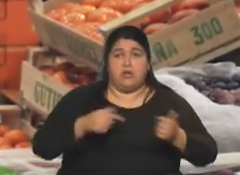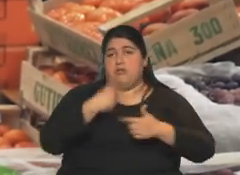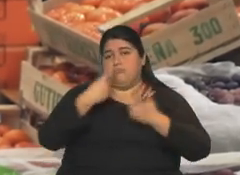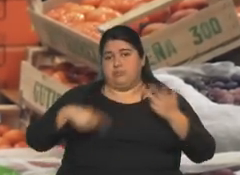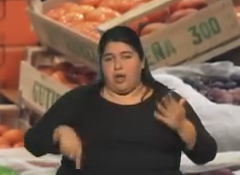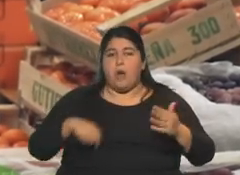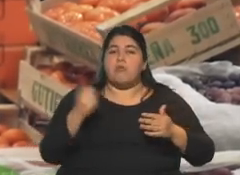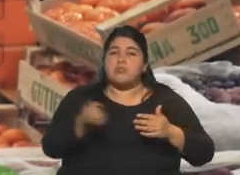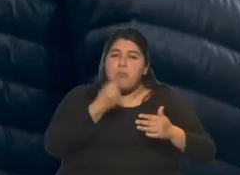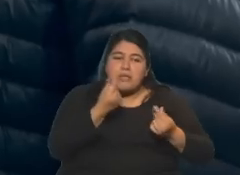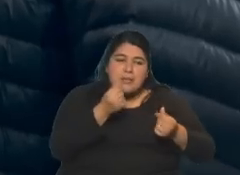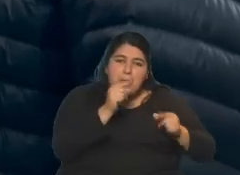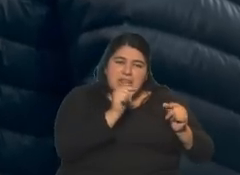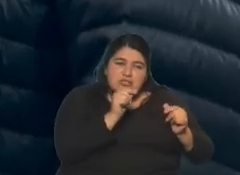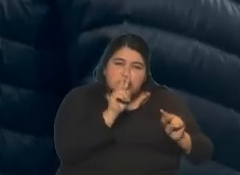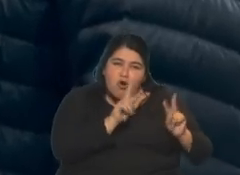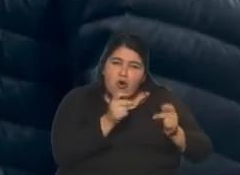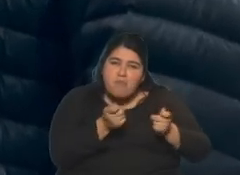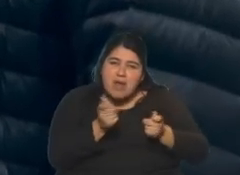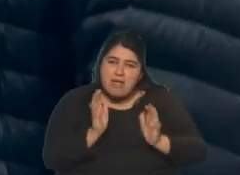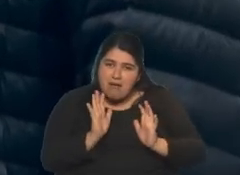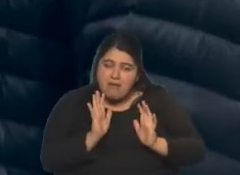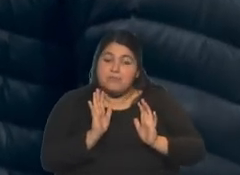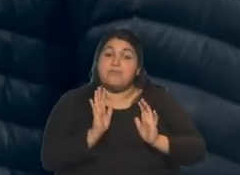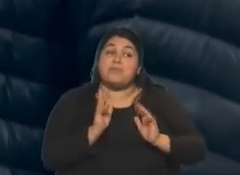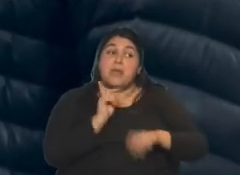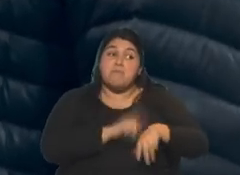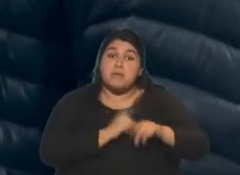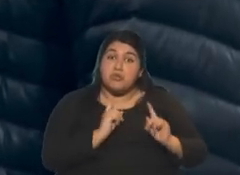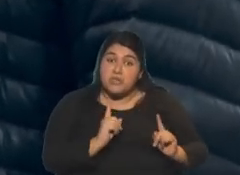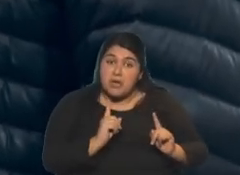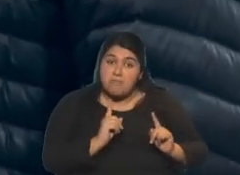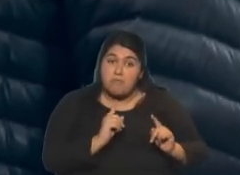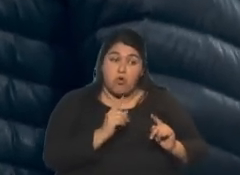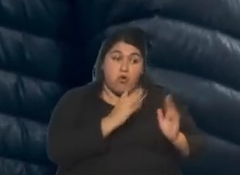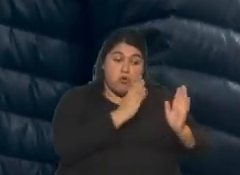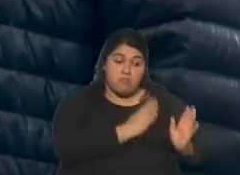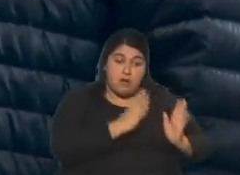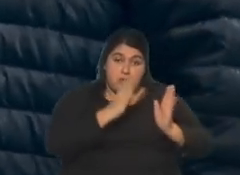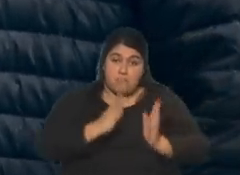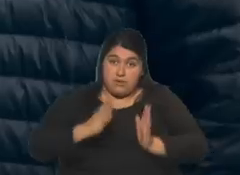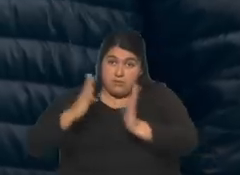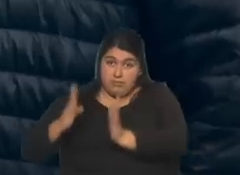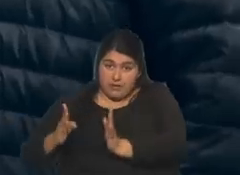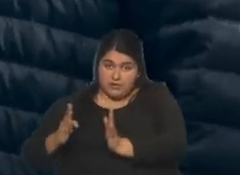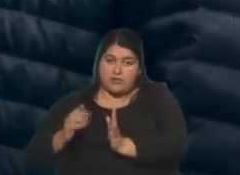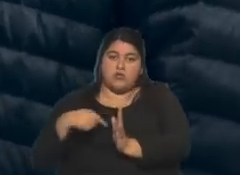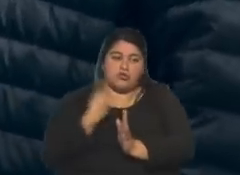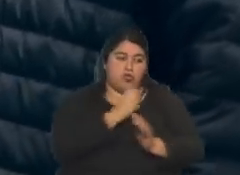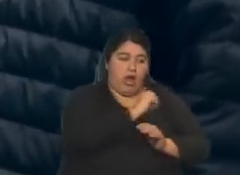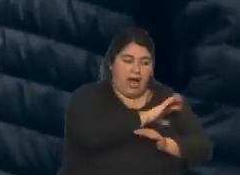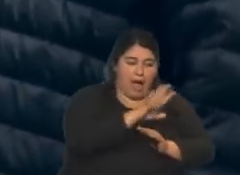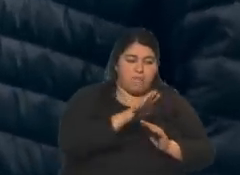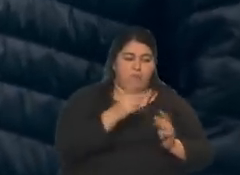necesario transparentar los precios y al mismo tiempo de que es necesario las cadenas racionales, como decíamos, campo,